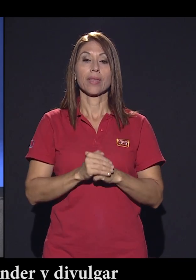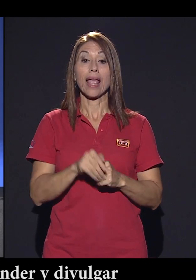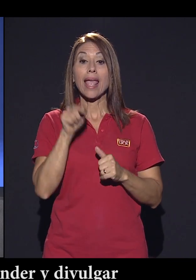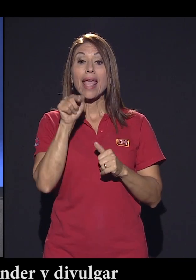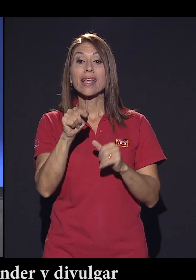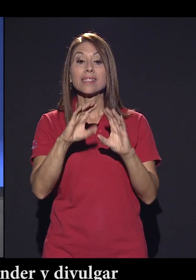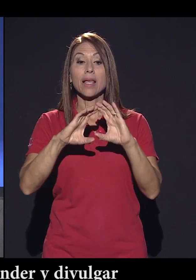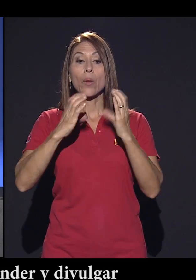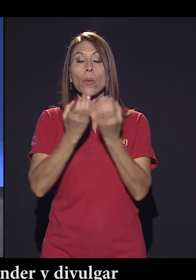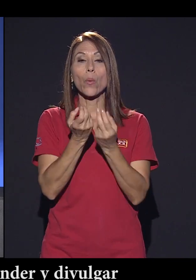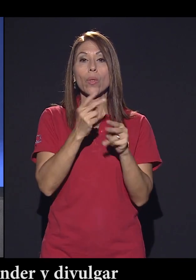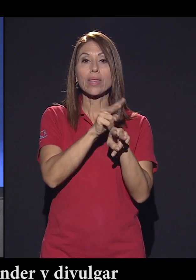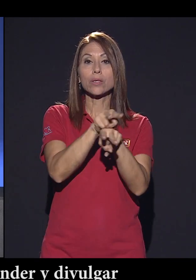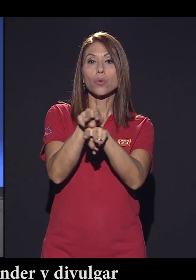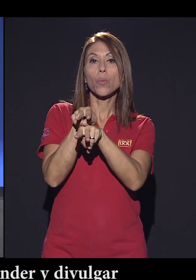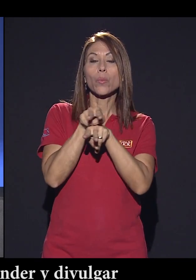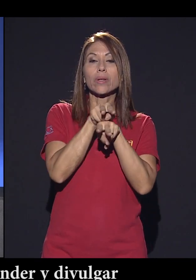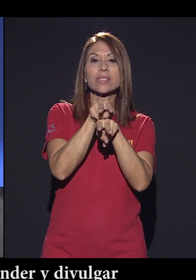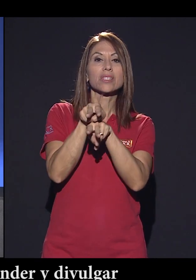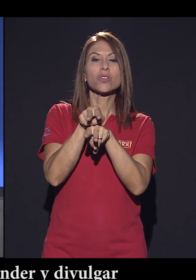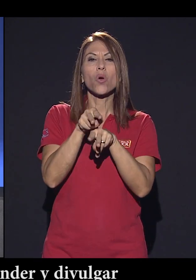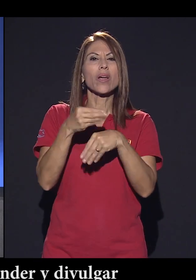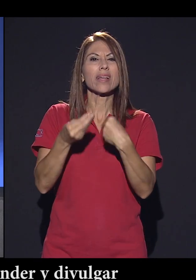hace es